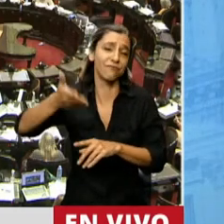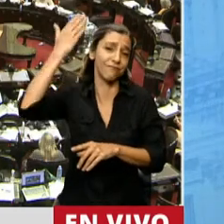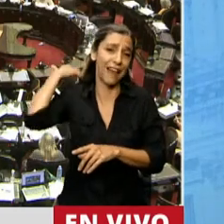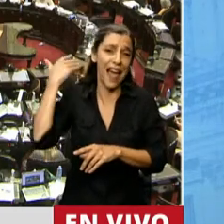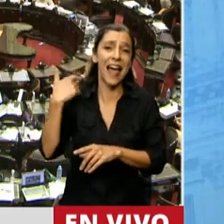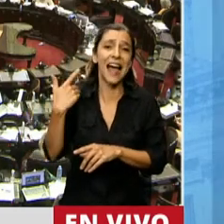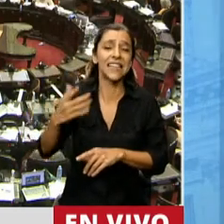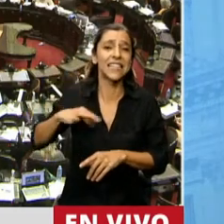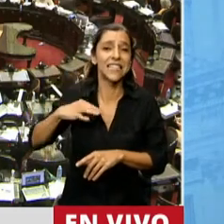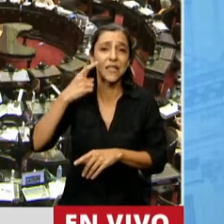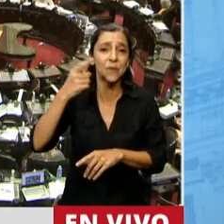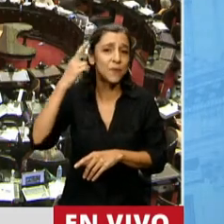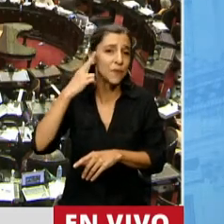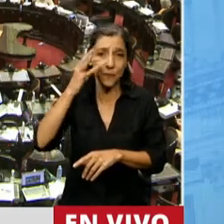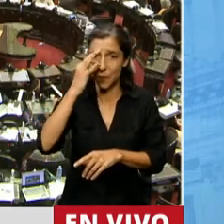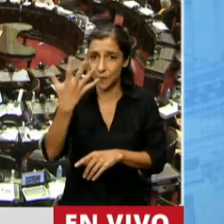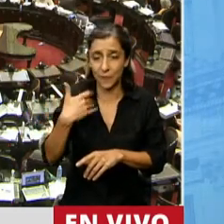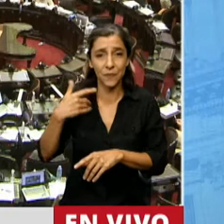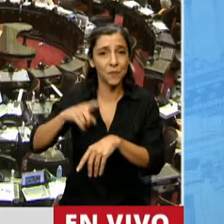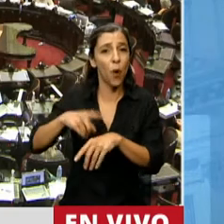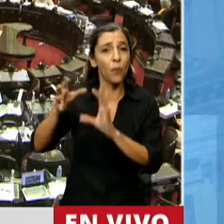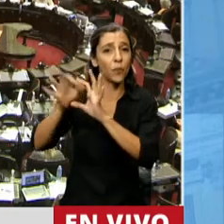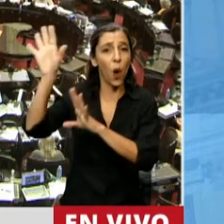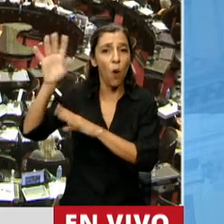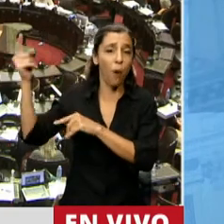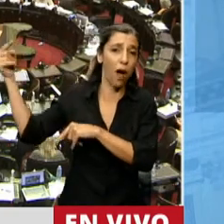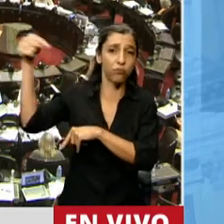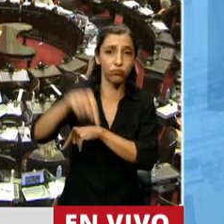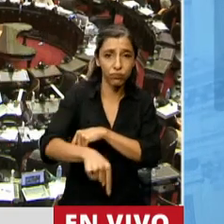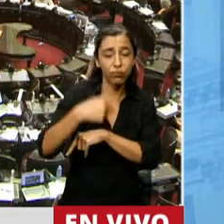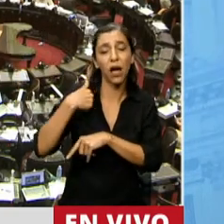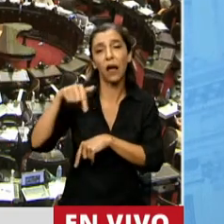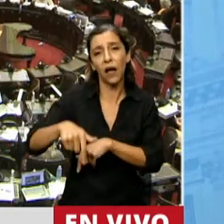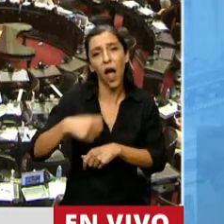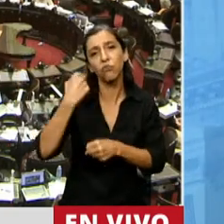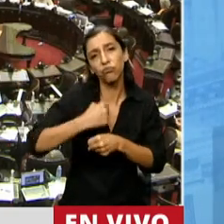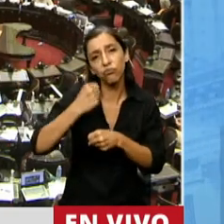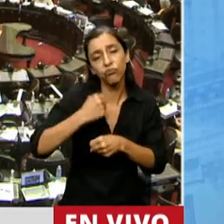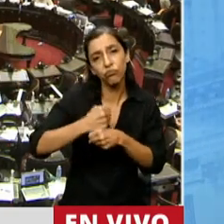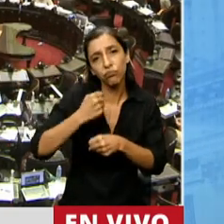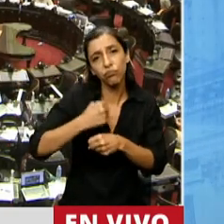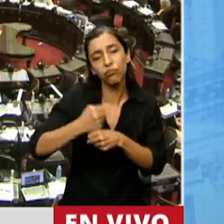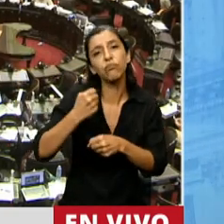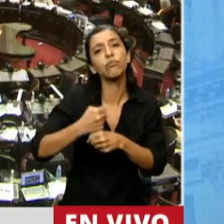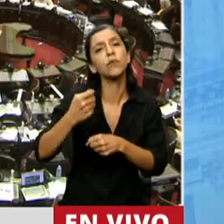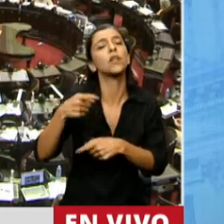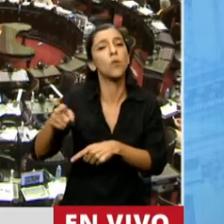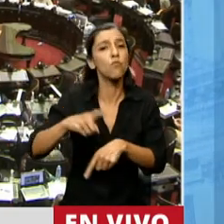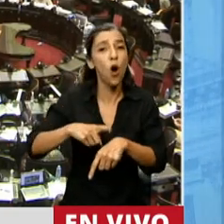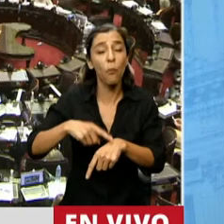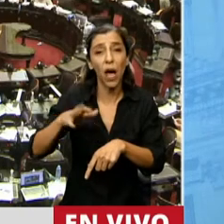1925 y que cuando se jubilaron, después de aportar toda la vida como agricultores, se jubilaron con